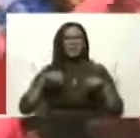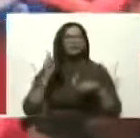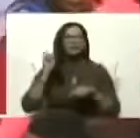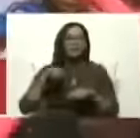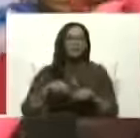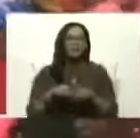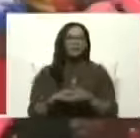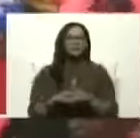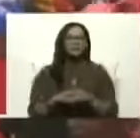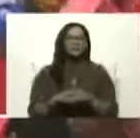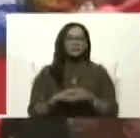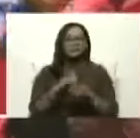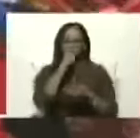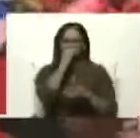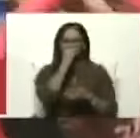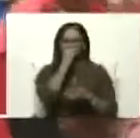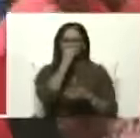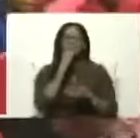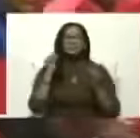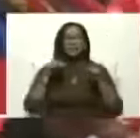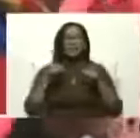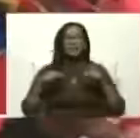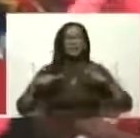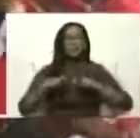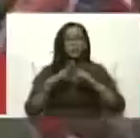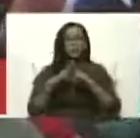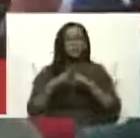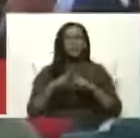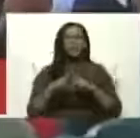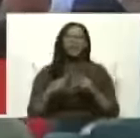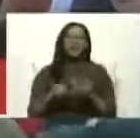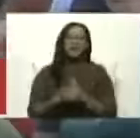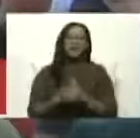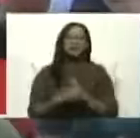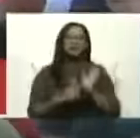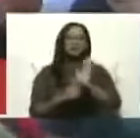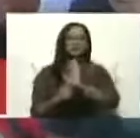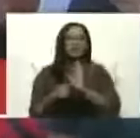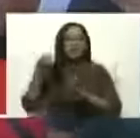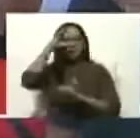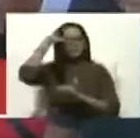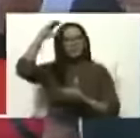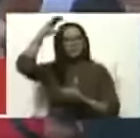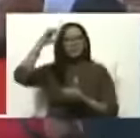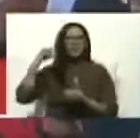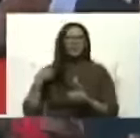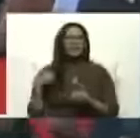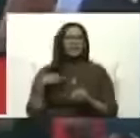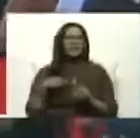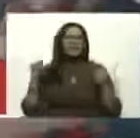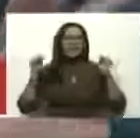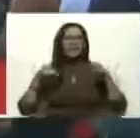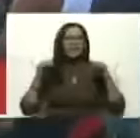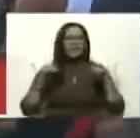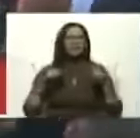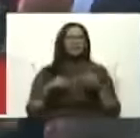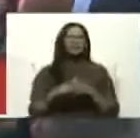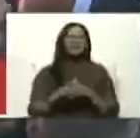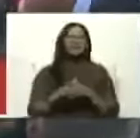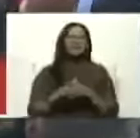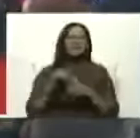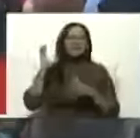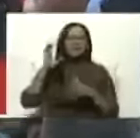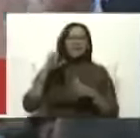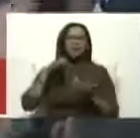También, pues, durante este encuentro han resaltado las potencialidades que tiene esta entidad